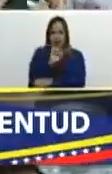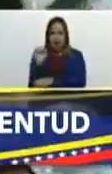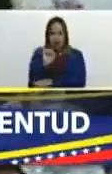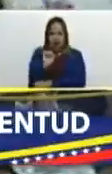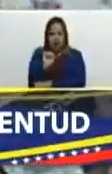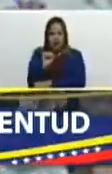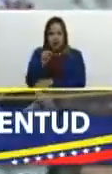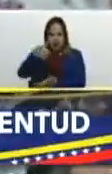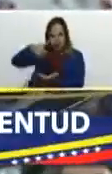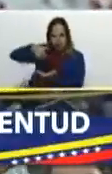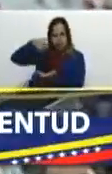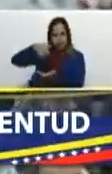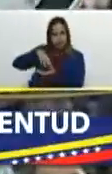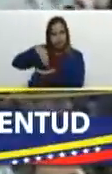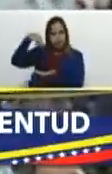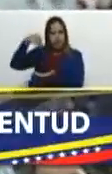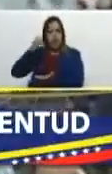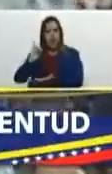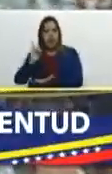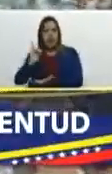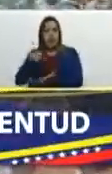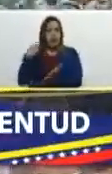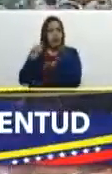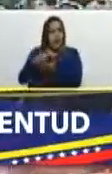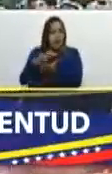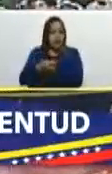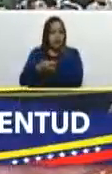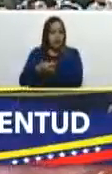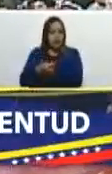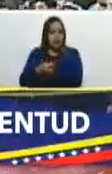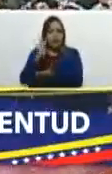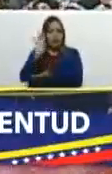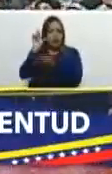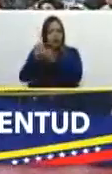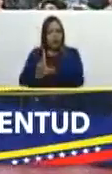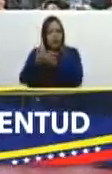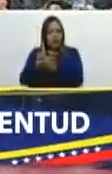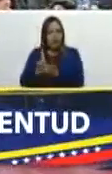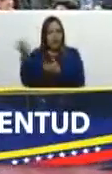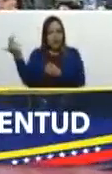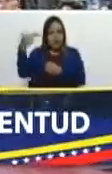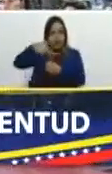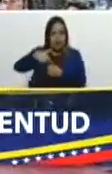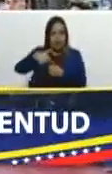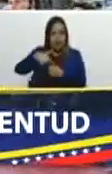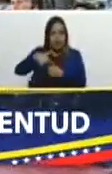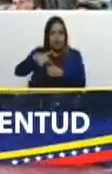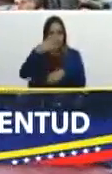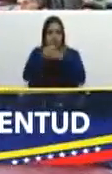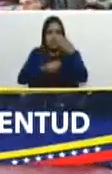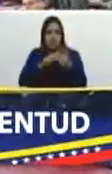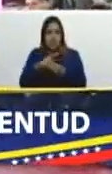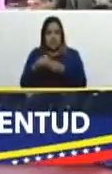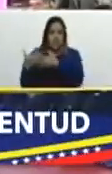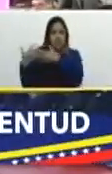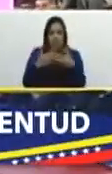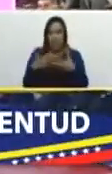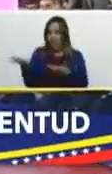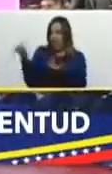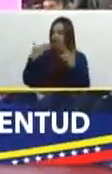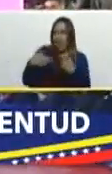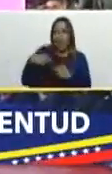escanea, el Betique recibe como pago 4 litros de gasolina. Y se arma una gran pelea cuando un